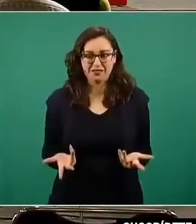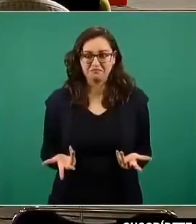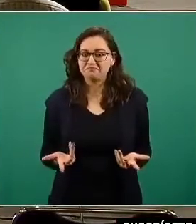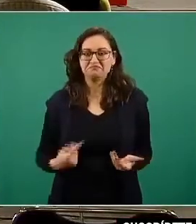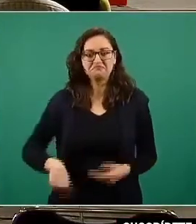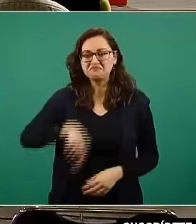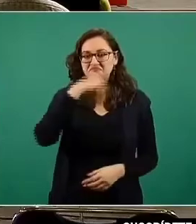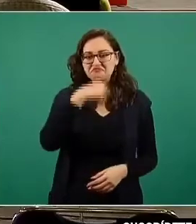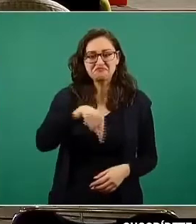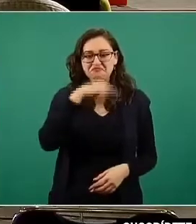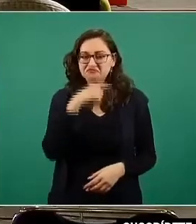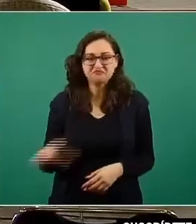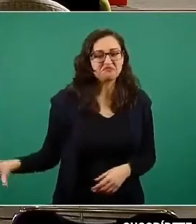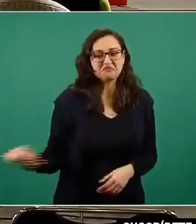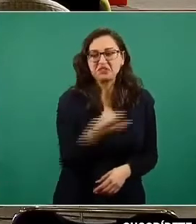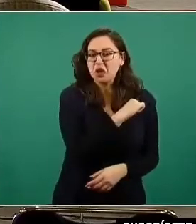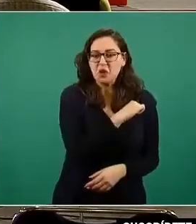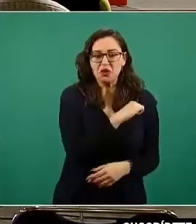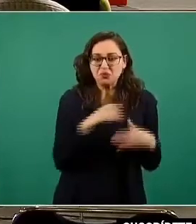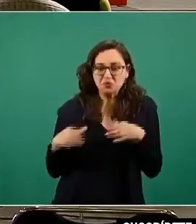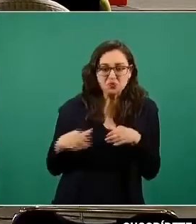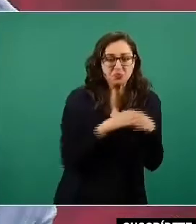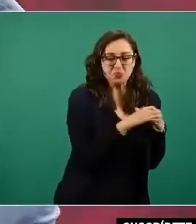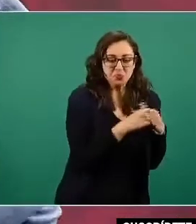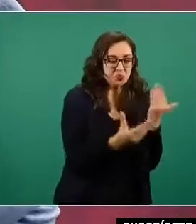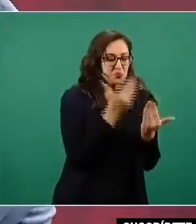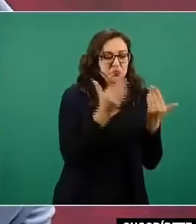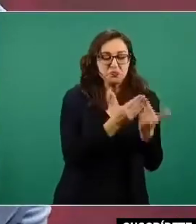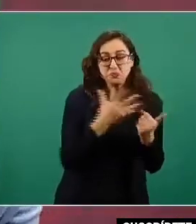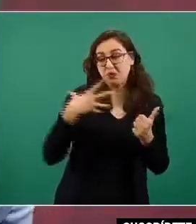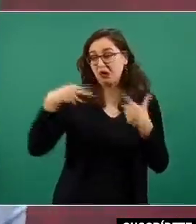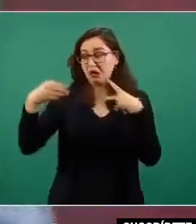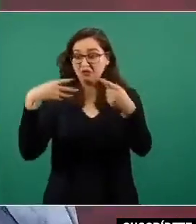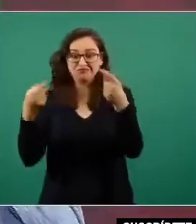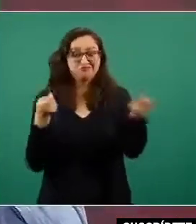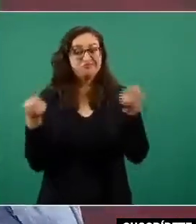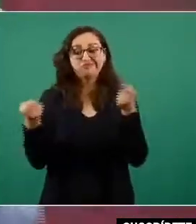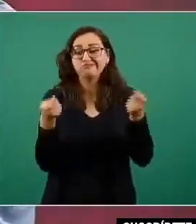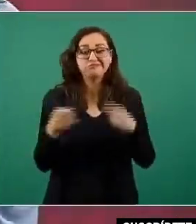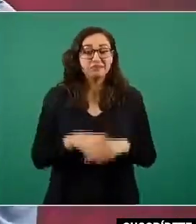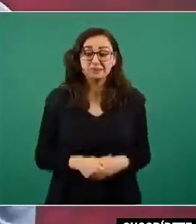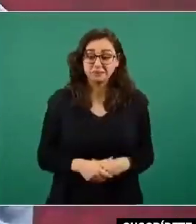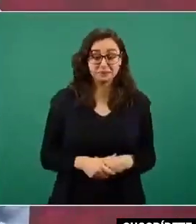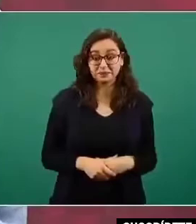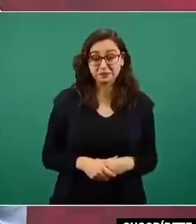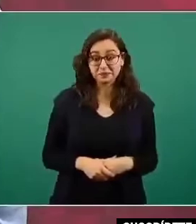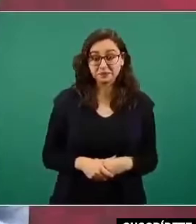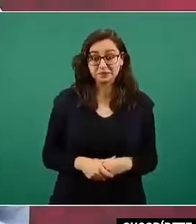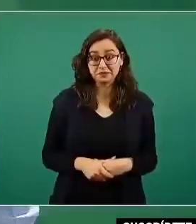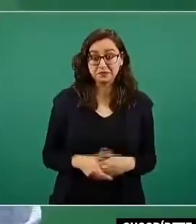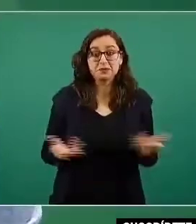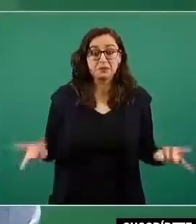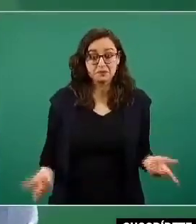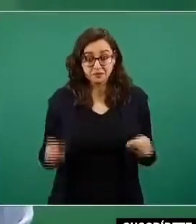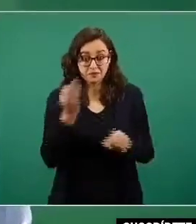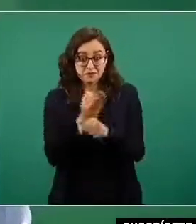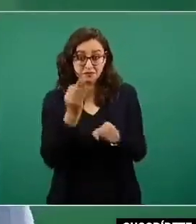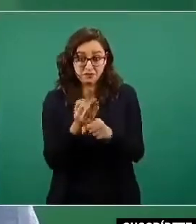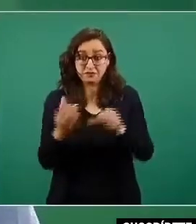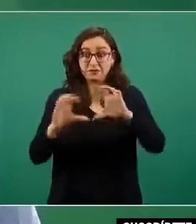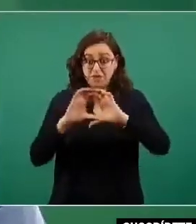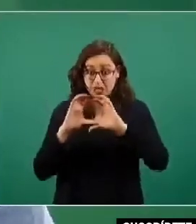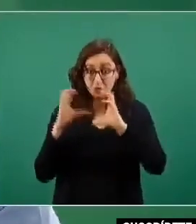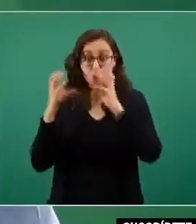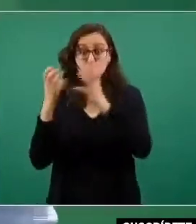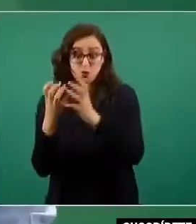no ayuda tanto al control de la epidemia. Ahora bien, sigo hablando del mundo, pero ahorita voy a hacer el símil y van a ver la